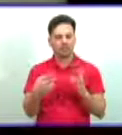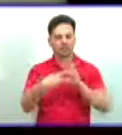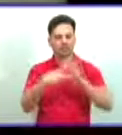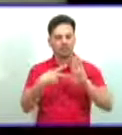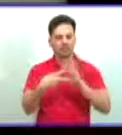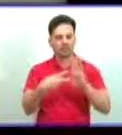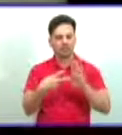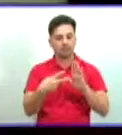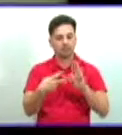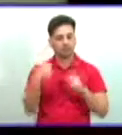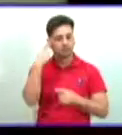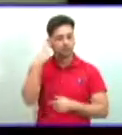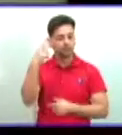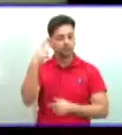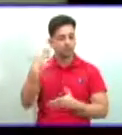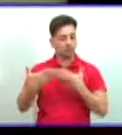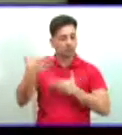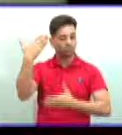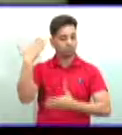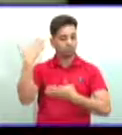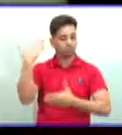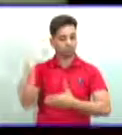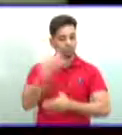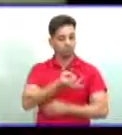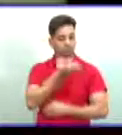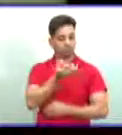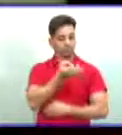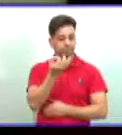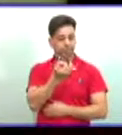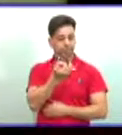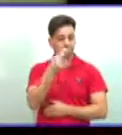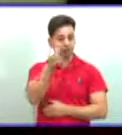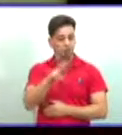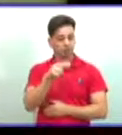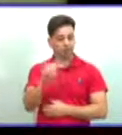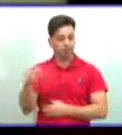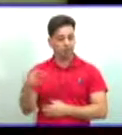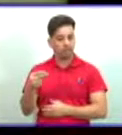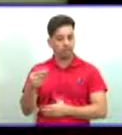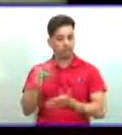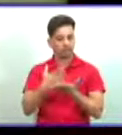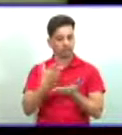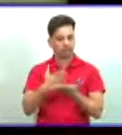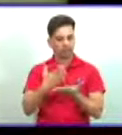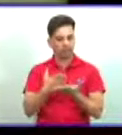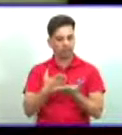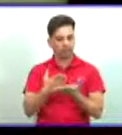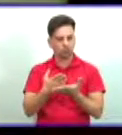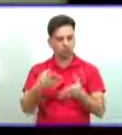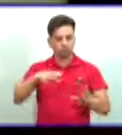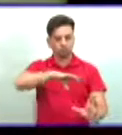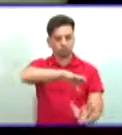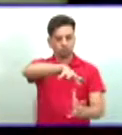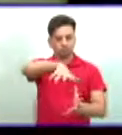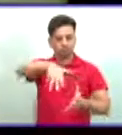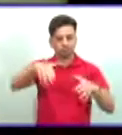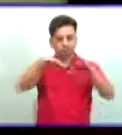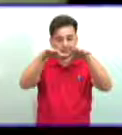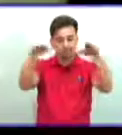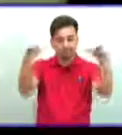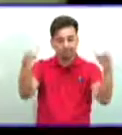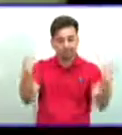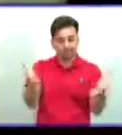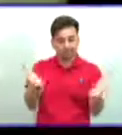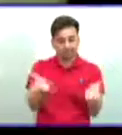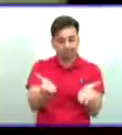última temática de la unidad que estudia la atmósfera, esa capa gaseosa de nuestro planeta y